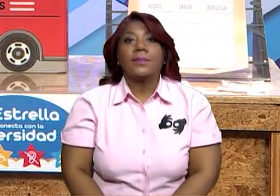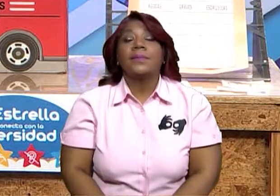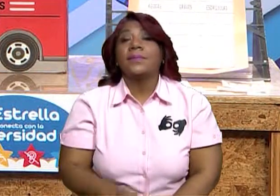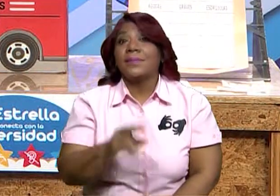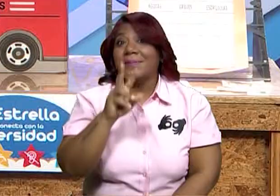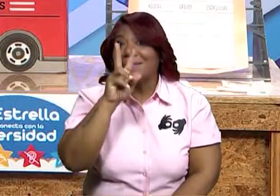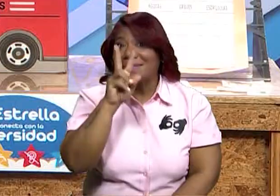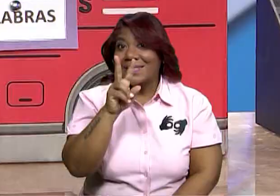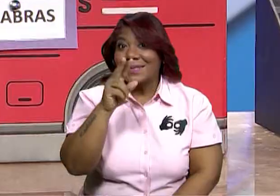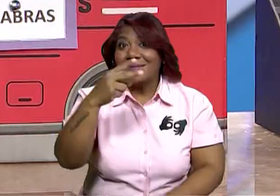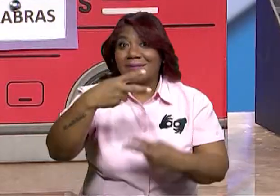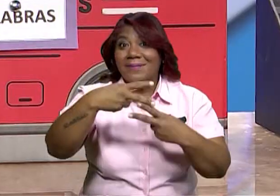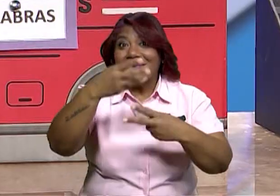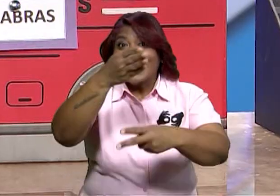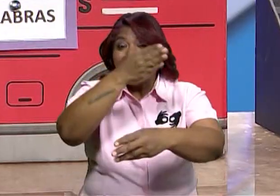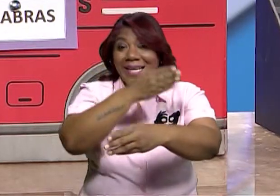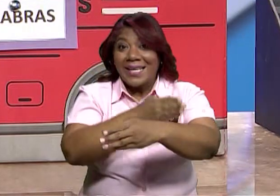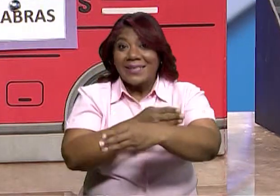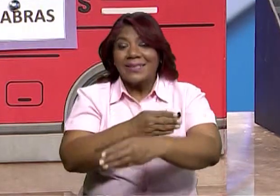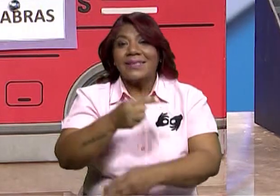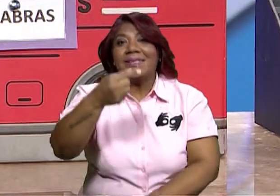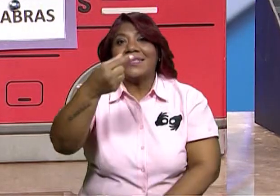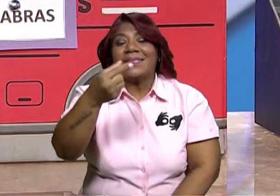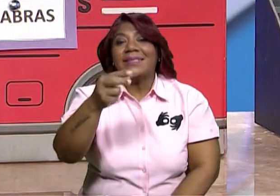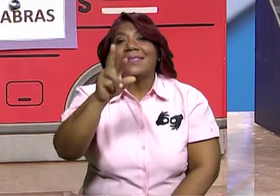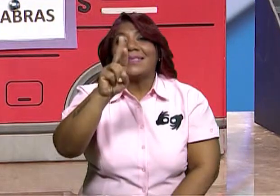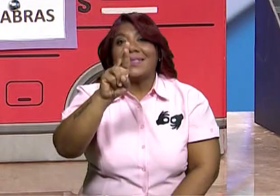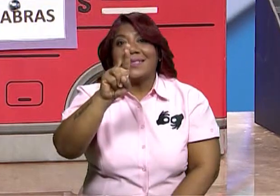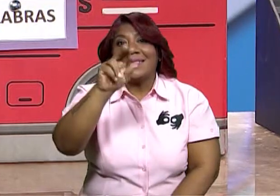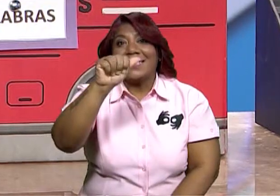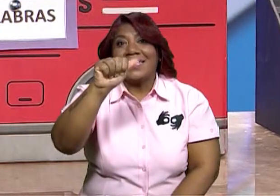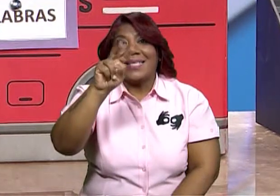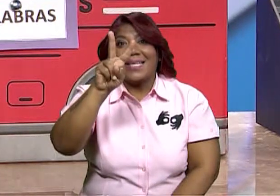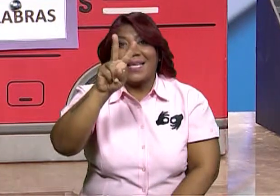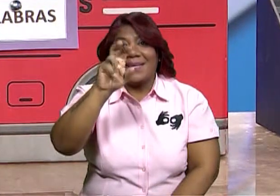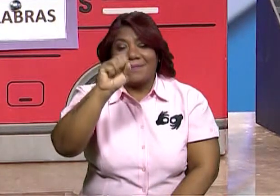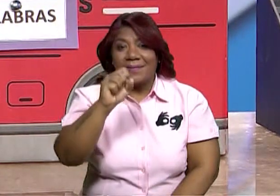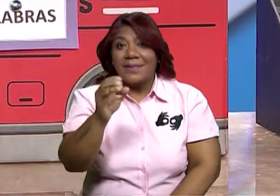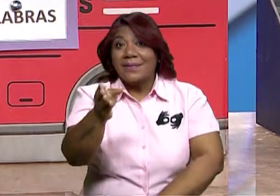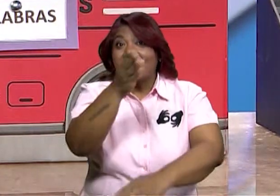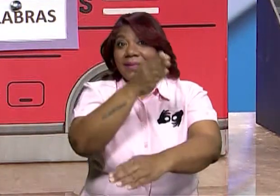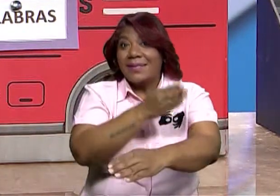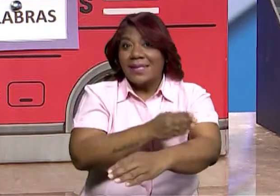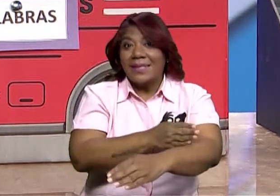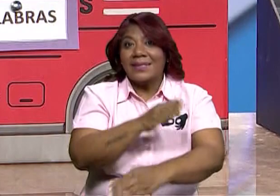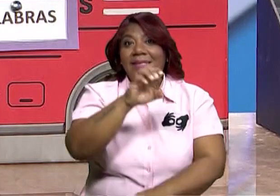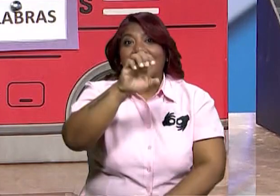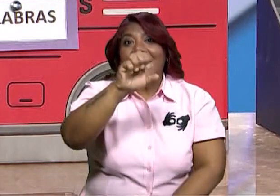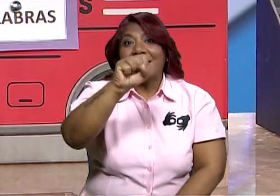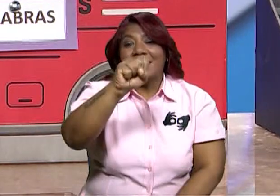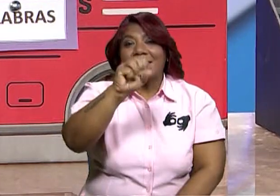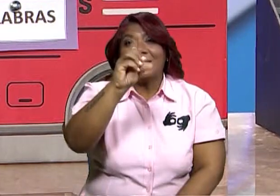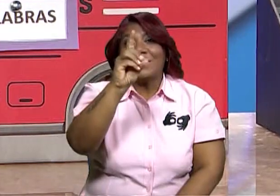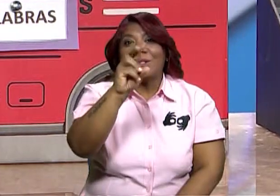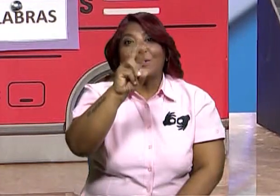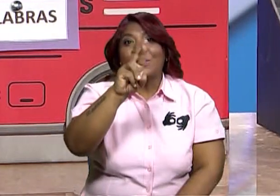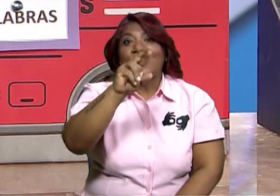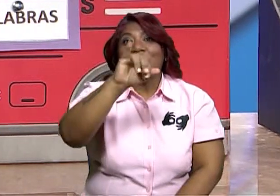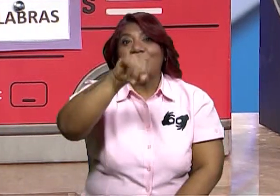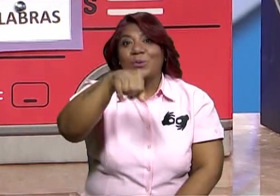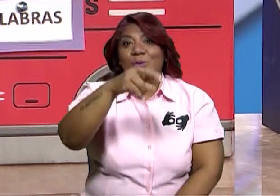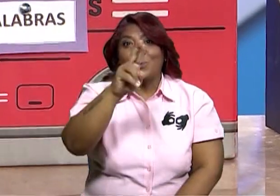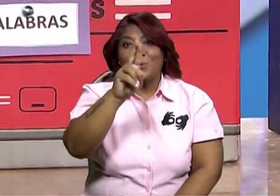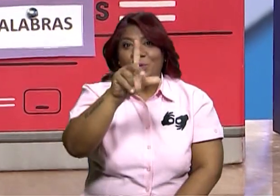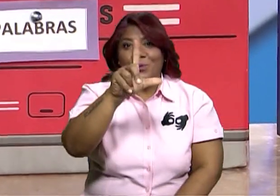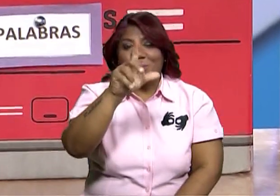que pudimos sacar allá. Entonces, vamos a buscar la primera palabra. Y